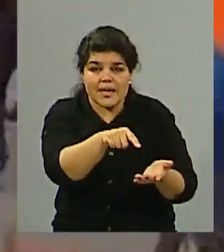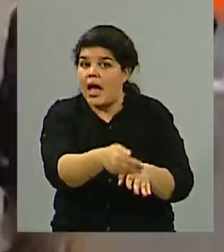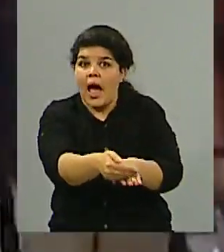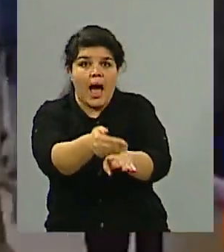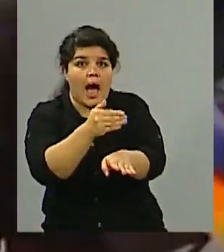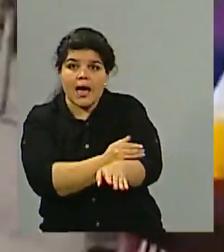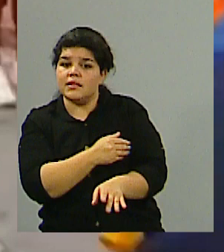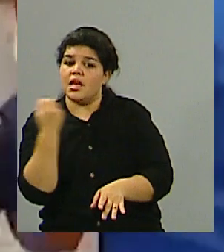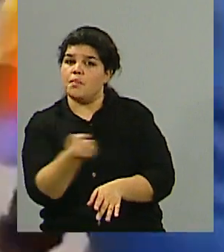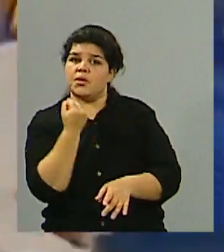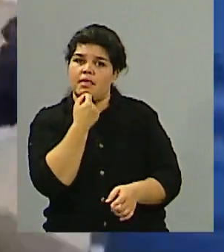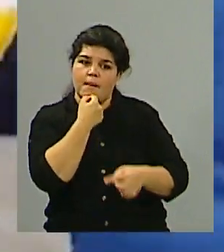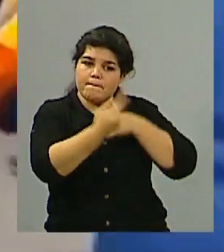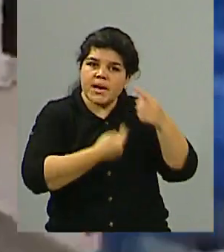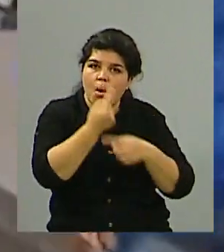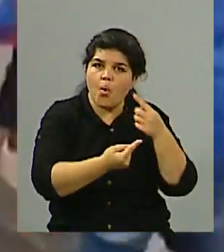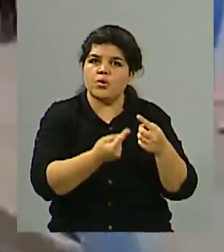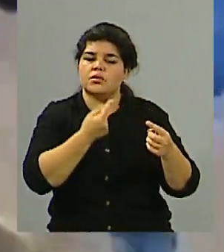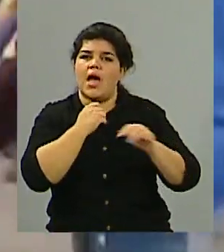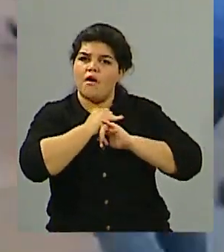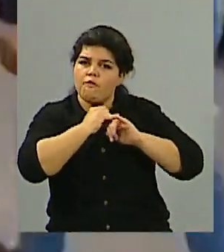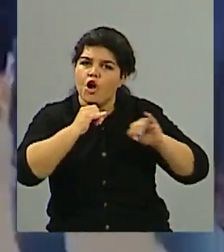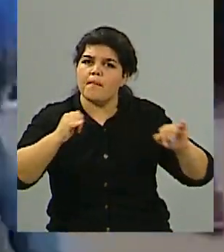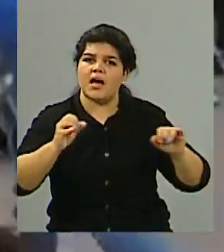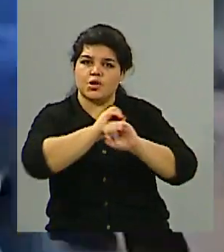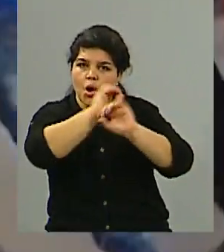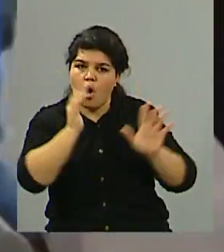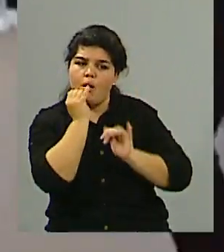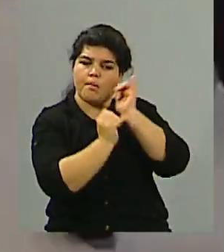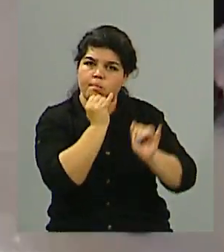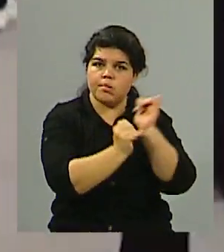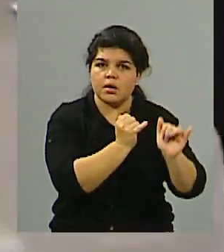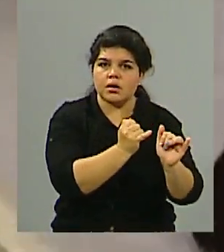a cabo este proceso de consulta que tiene lineamientos internacionales que